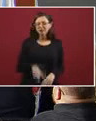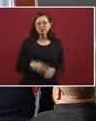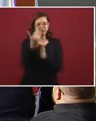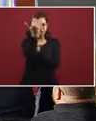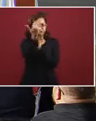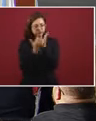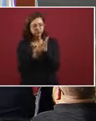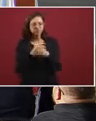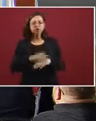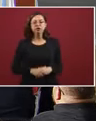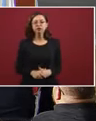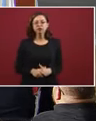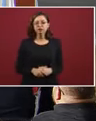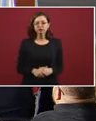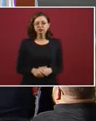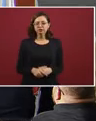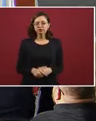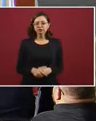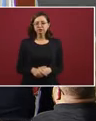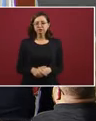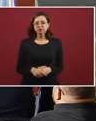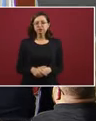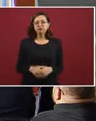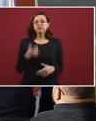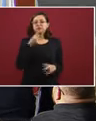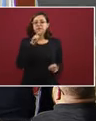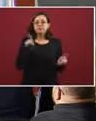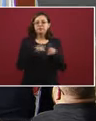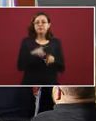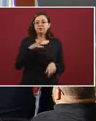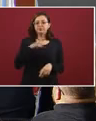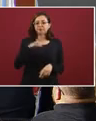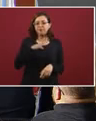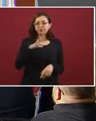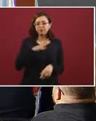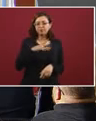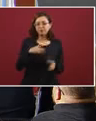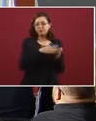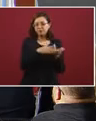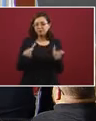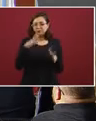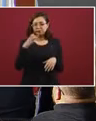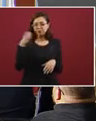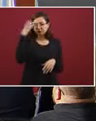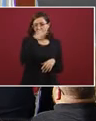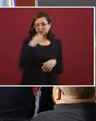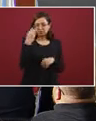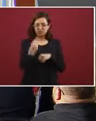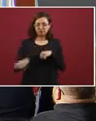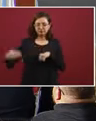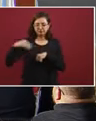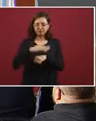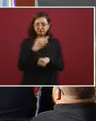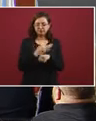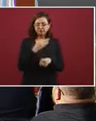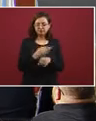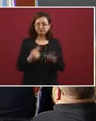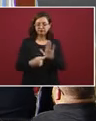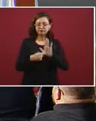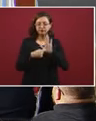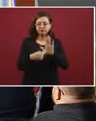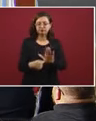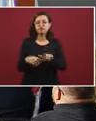dando. Por último, tenemos una evaluación adicional que estamos presentando ahora.